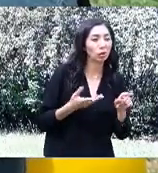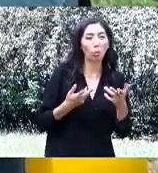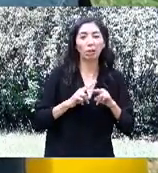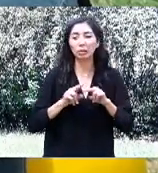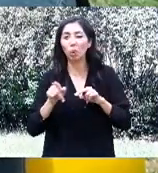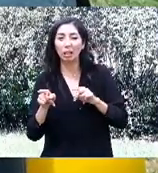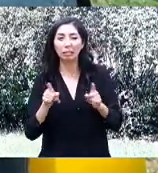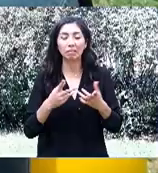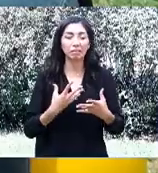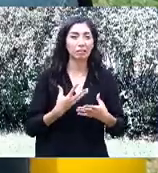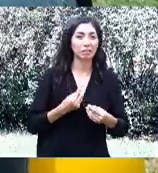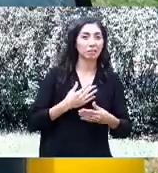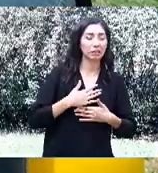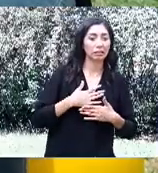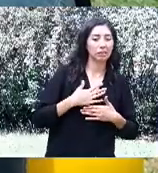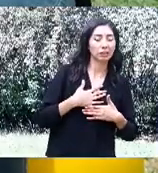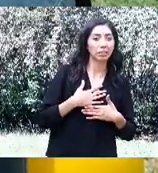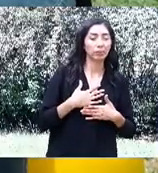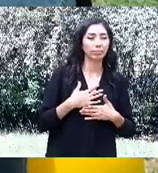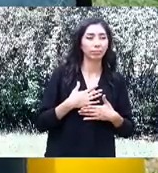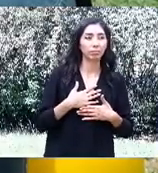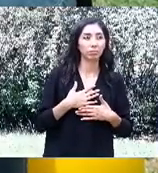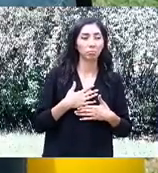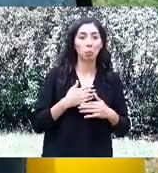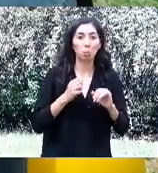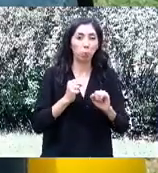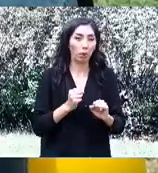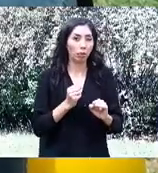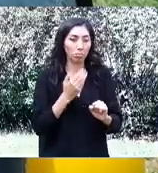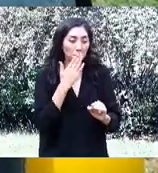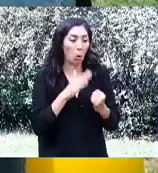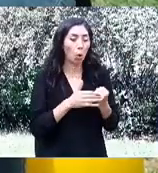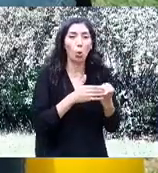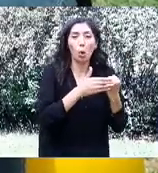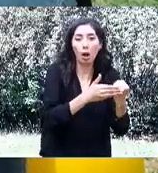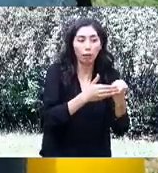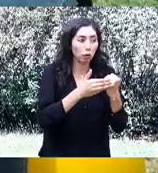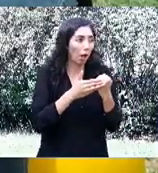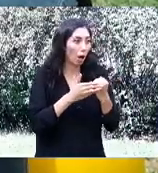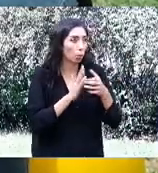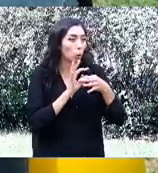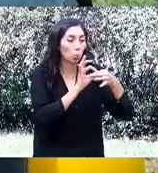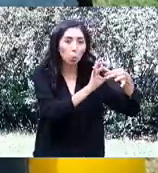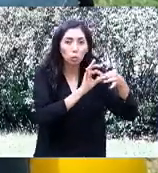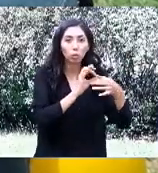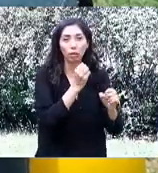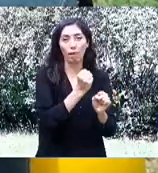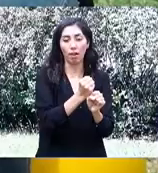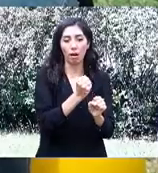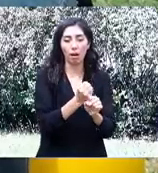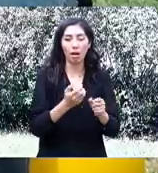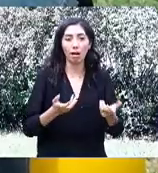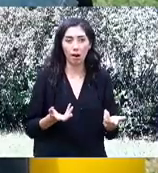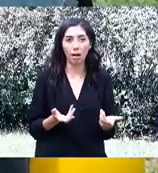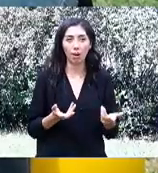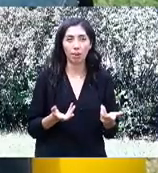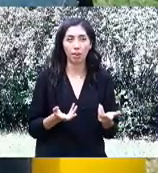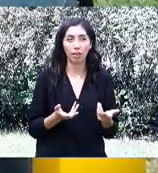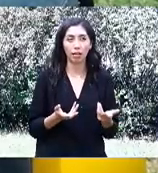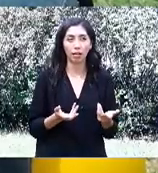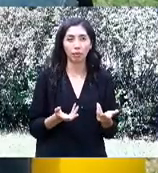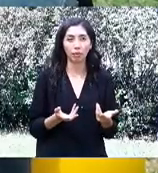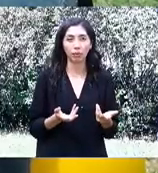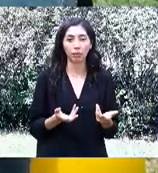y que a lo mejor es de repente colaborar cierto trabajar en conjunto eh ir desarrollando todas estas